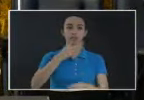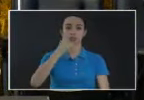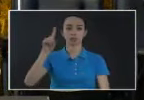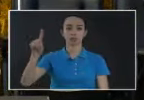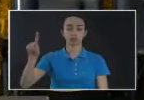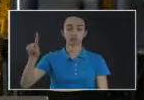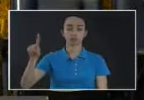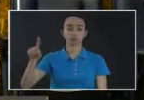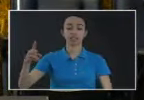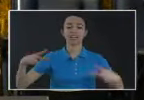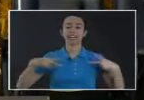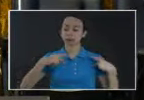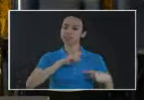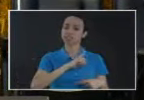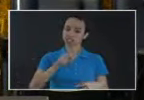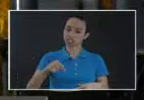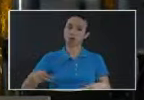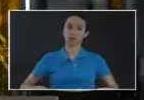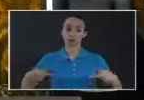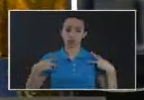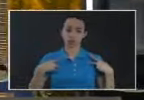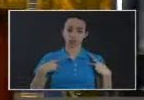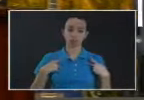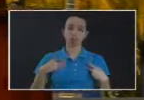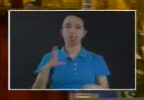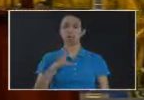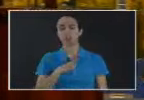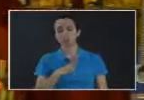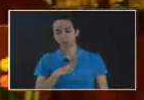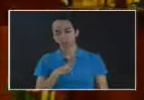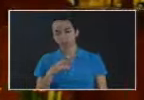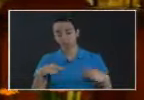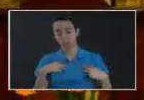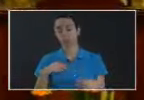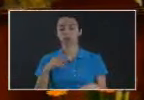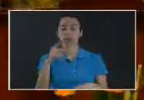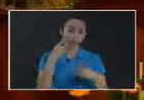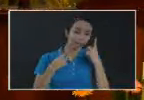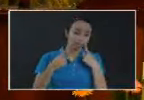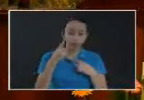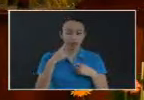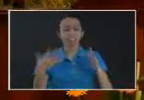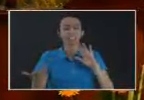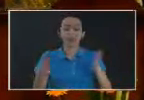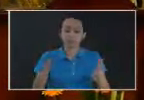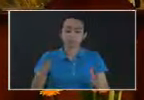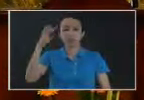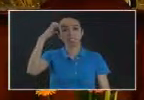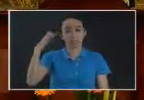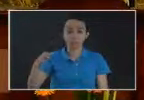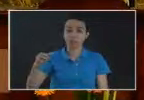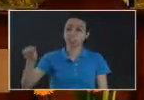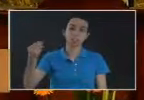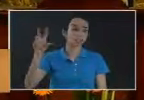La hemos llevado, nos ha tocado llorar. Tal vez hemos pensado que no